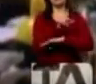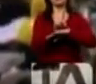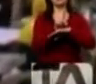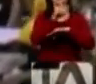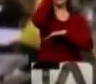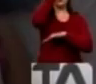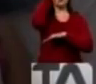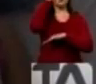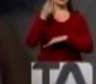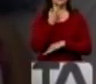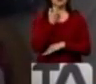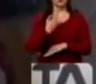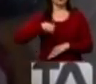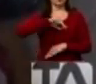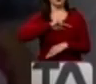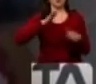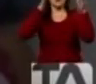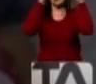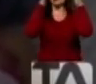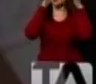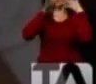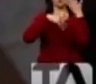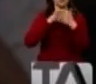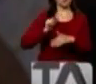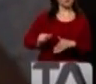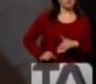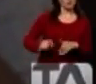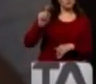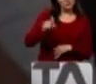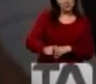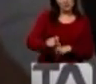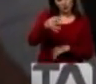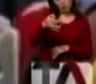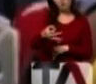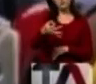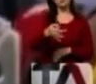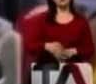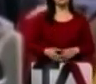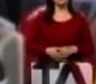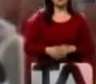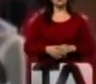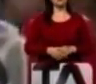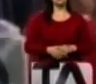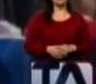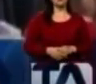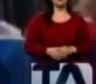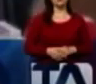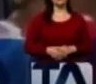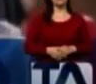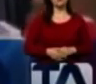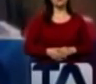manifiesta que ellos cumplieron con toda la atención que la madre del menor había requerido durante el parto. Cuando llora enseguida, reacciona